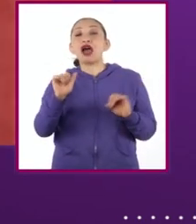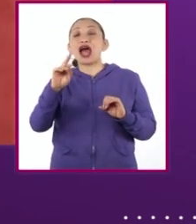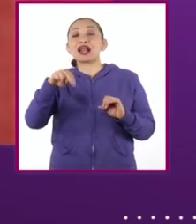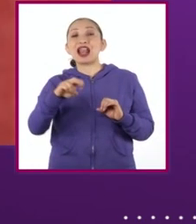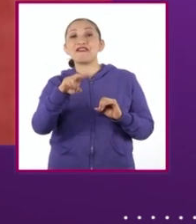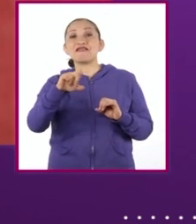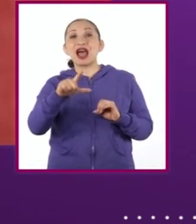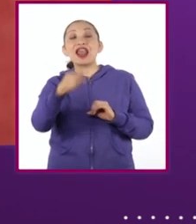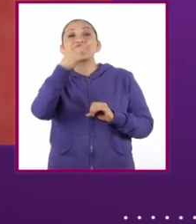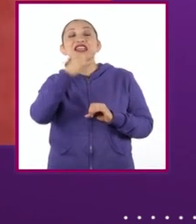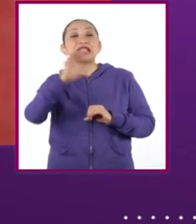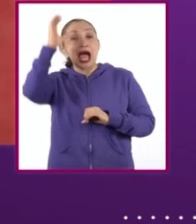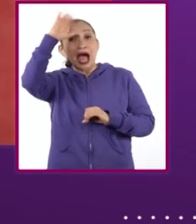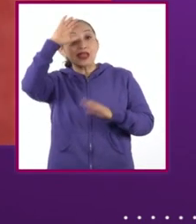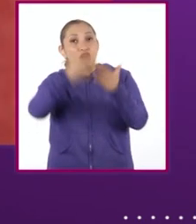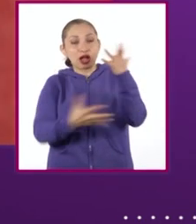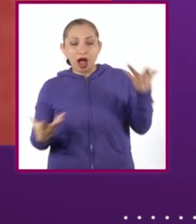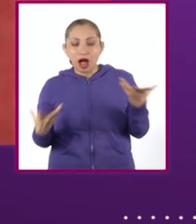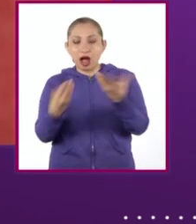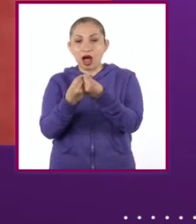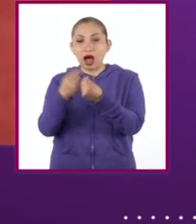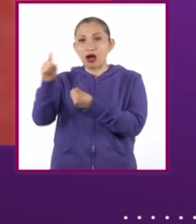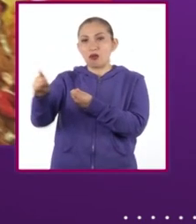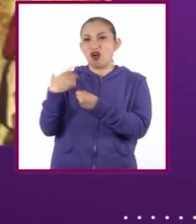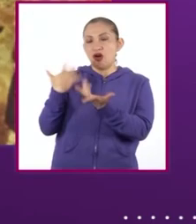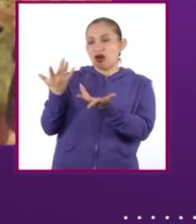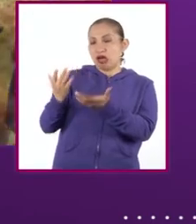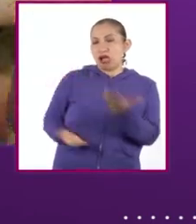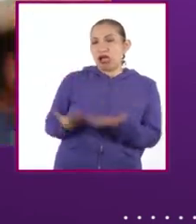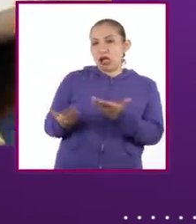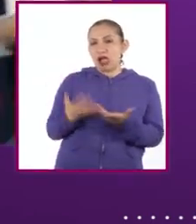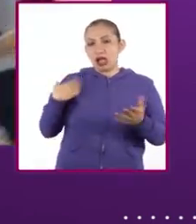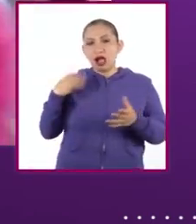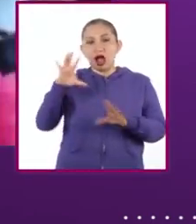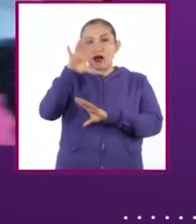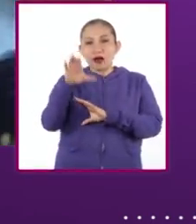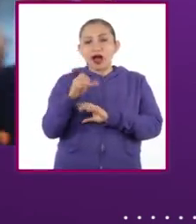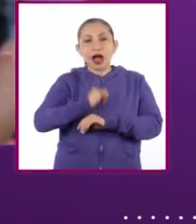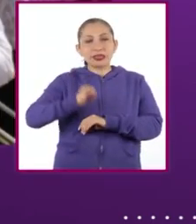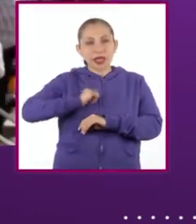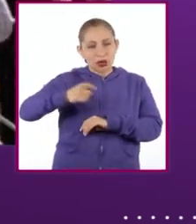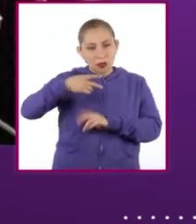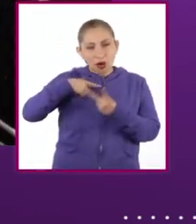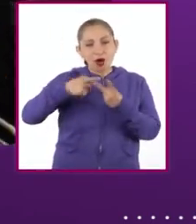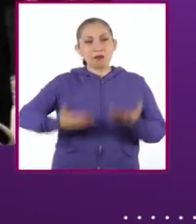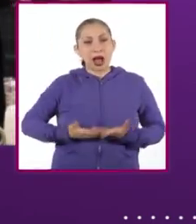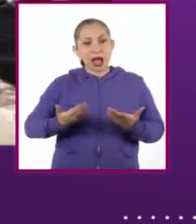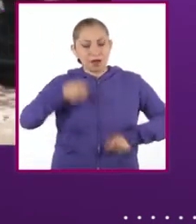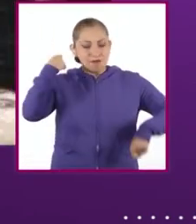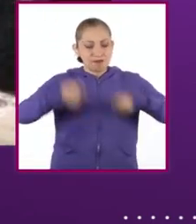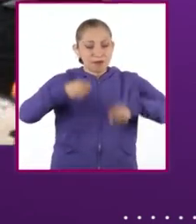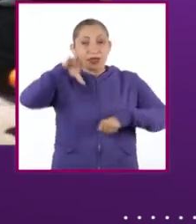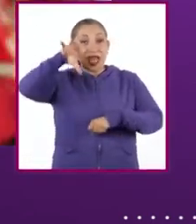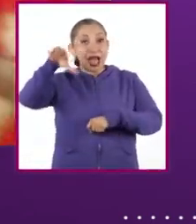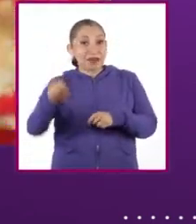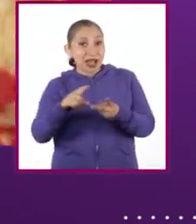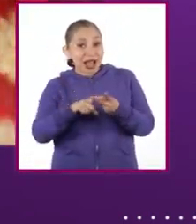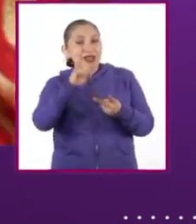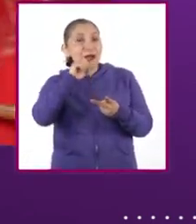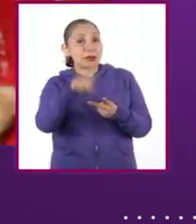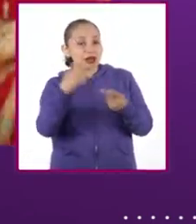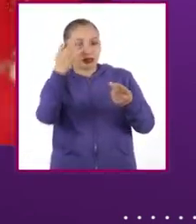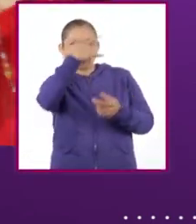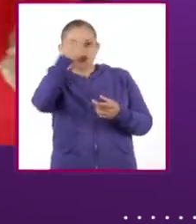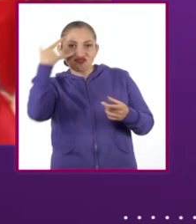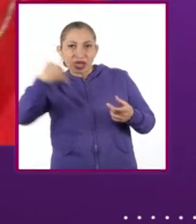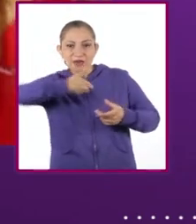que era una fiesta católica que incorporó elementos profanos, danzas de origen prehispánico, bailes e instrumentos africanos, así como